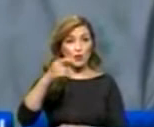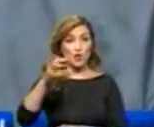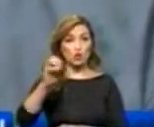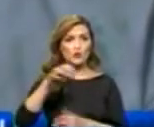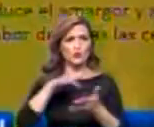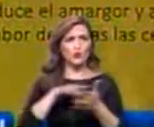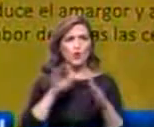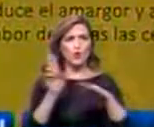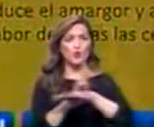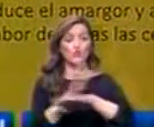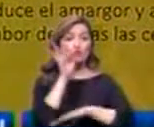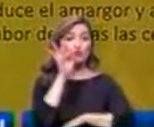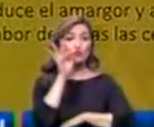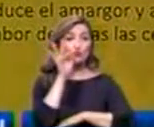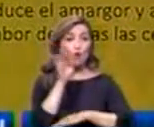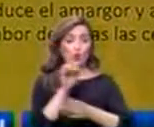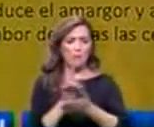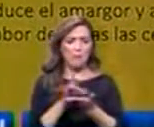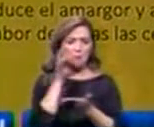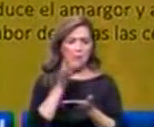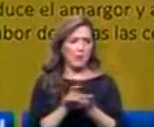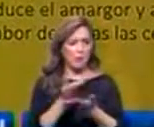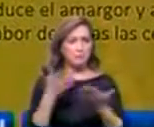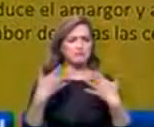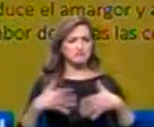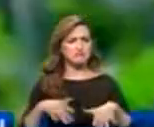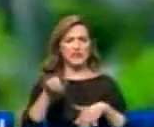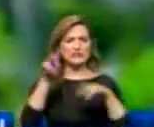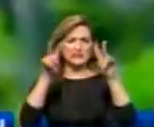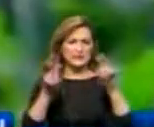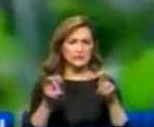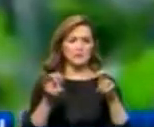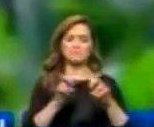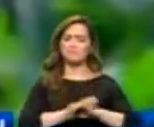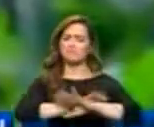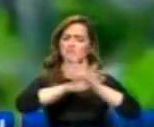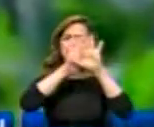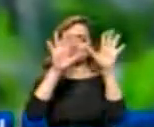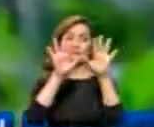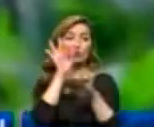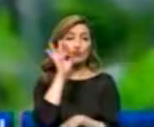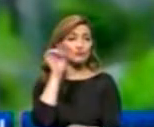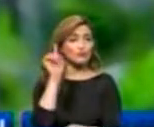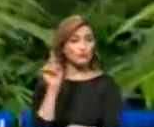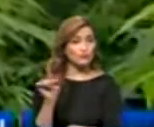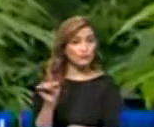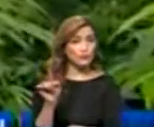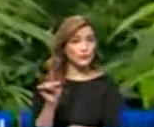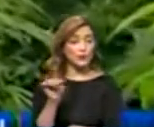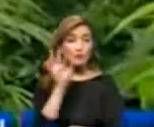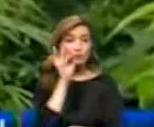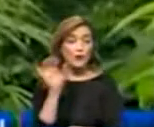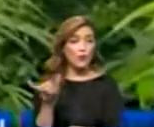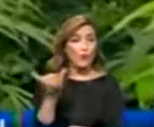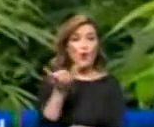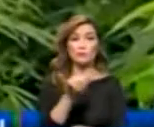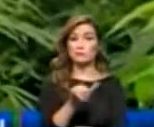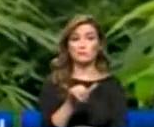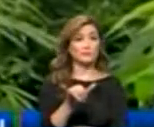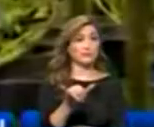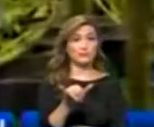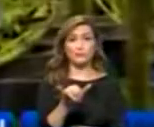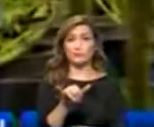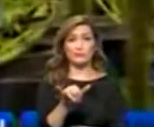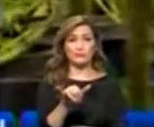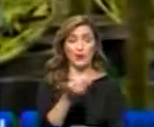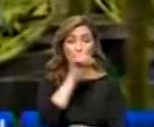por años y lo primero que hace es desmitificar el tema. El cannabis no es sinónimo de marihuana, por ende no es sinónimo